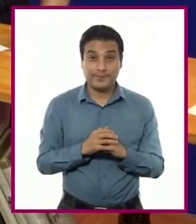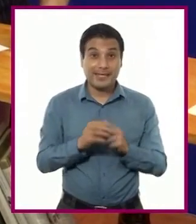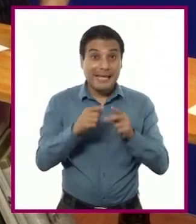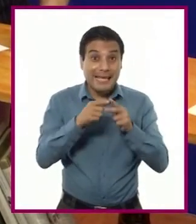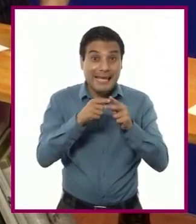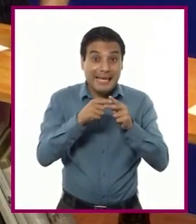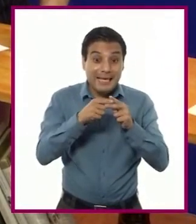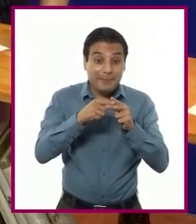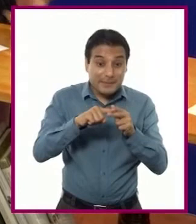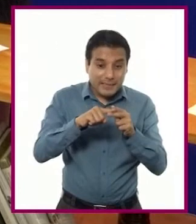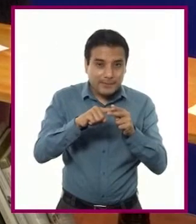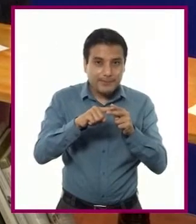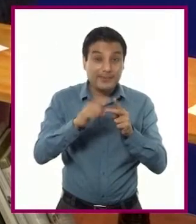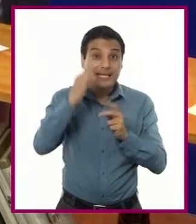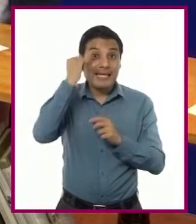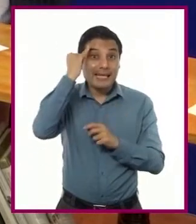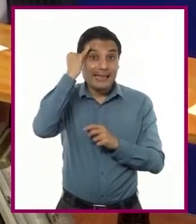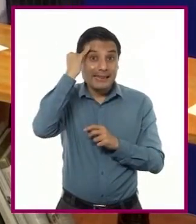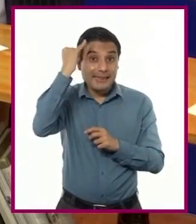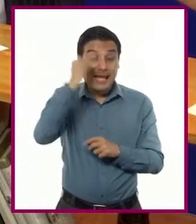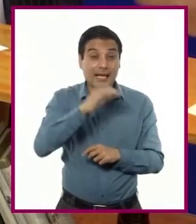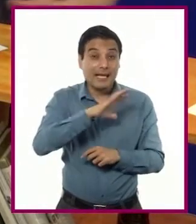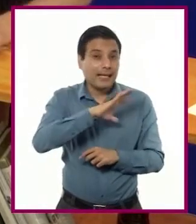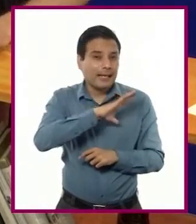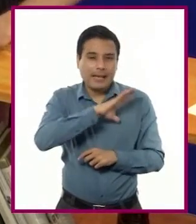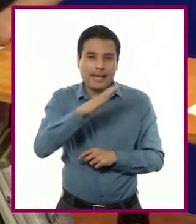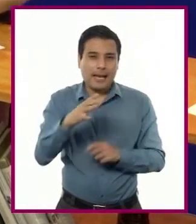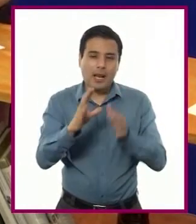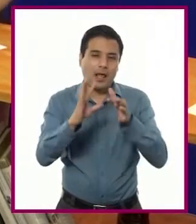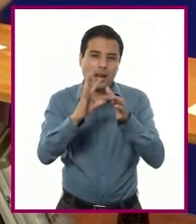llevando de una idea general a una particular.